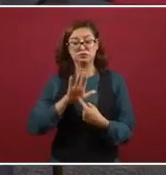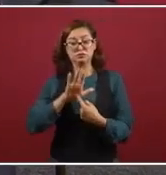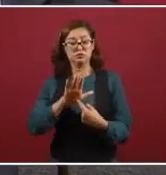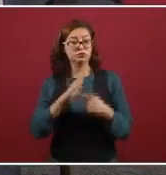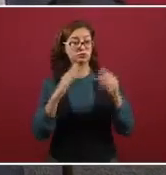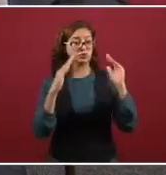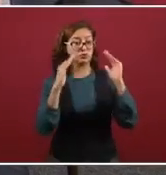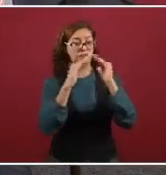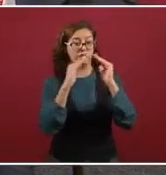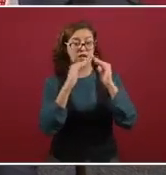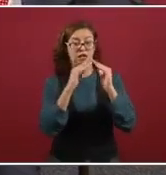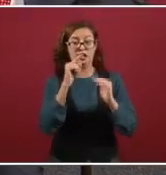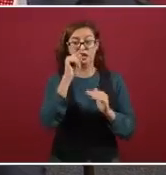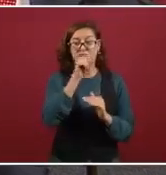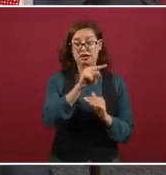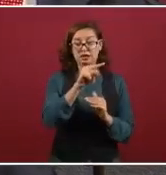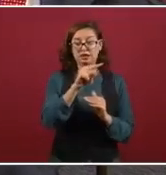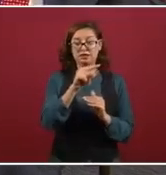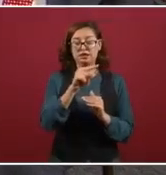del ciudadano